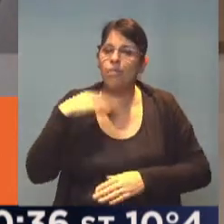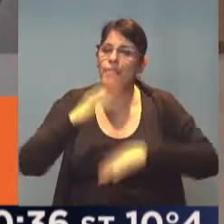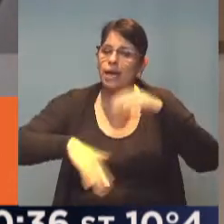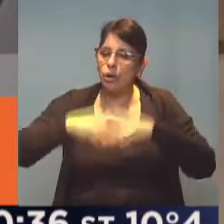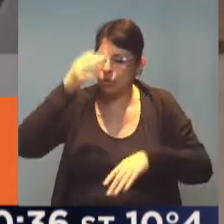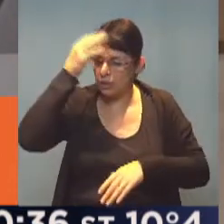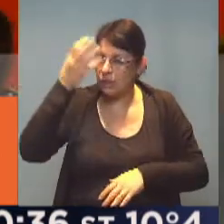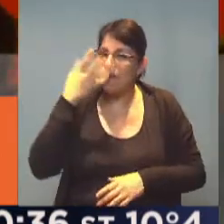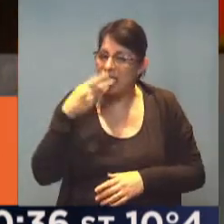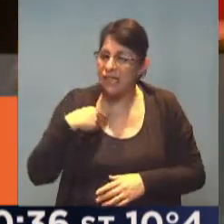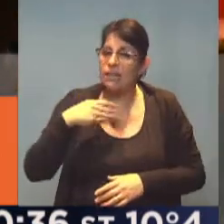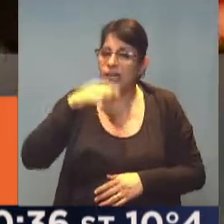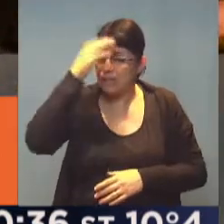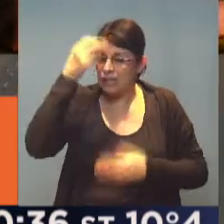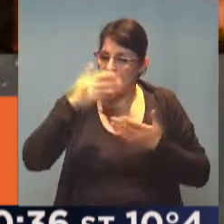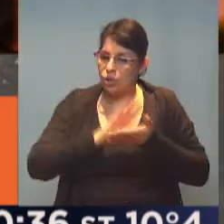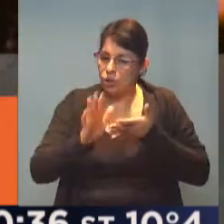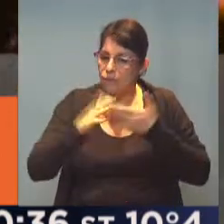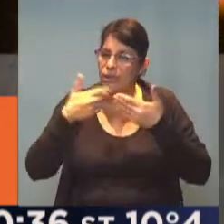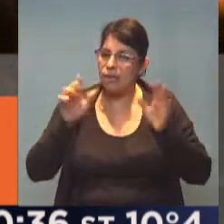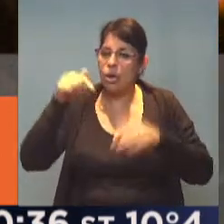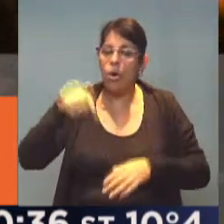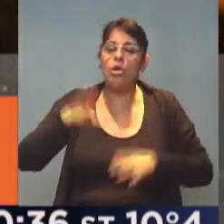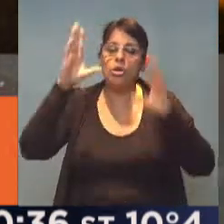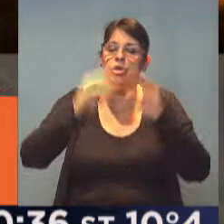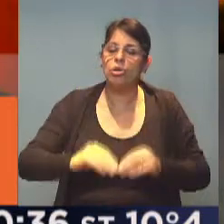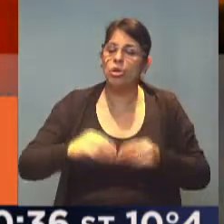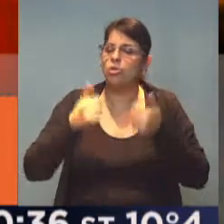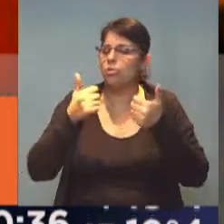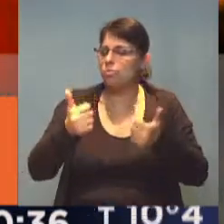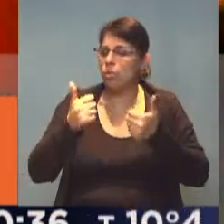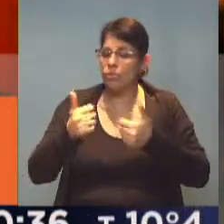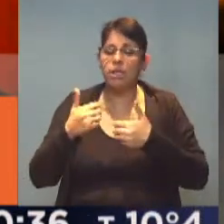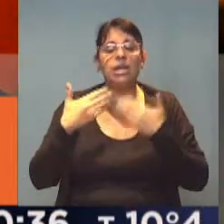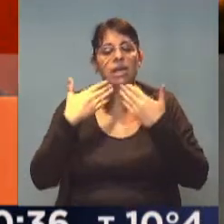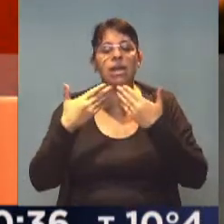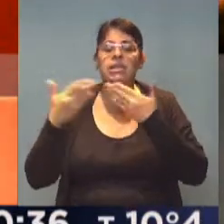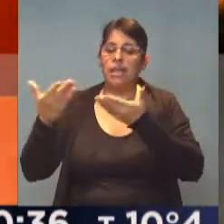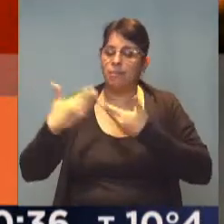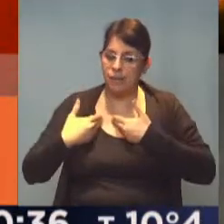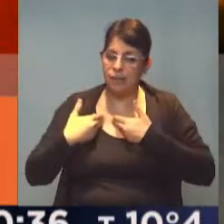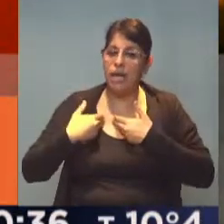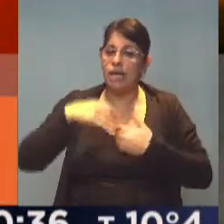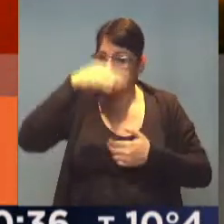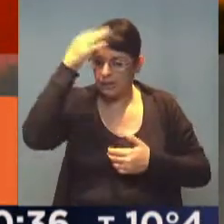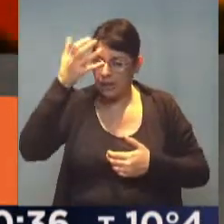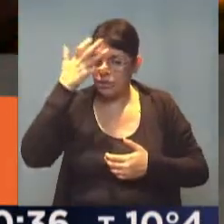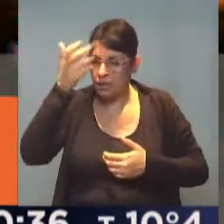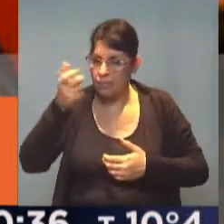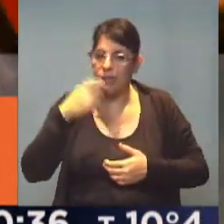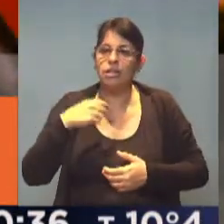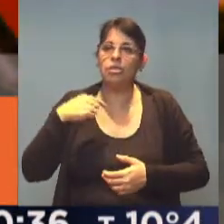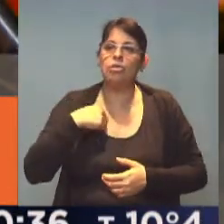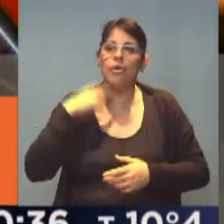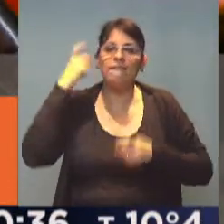o que se realmente esta noche es una noche de lujo, un placer que me hayan invitado. Y bueno, el Teatro San Martín, imagínense, sería un sueño